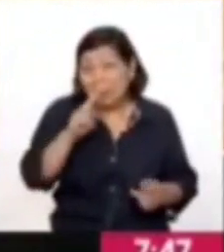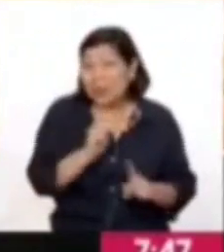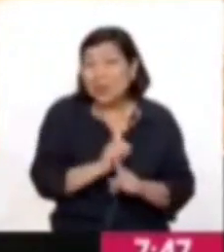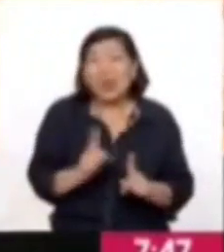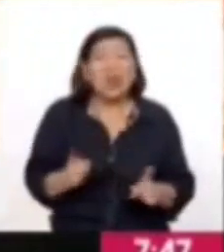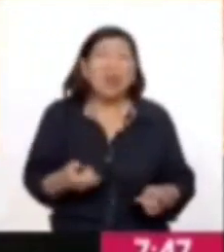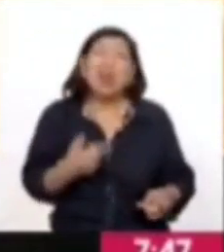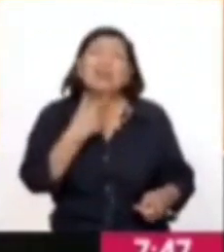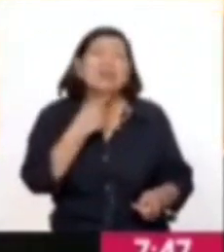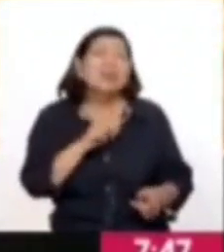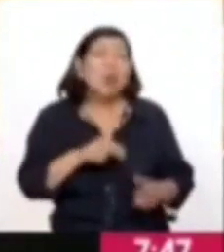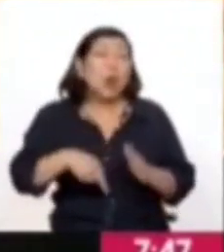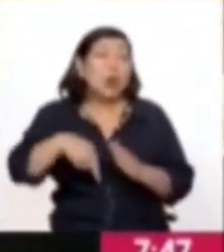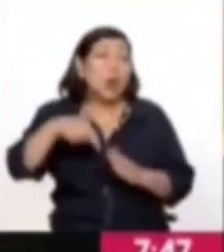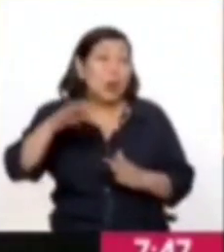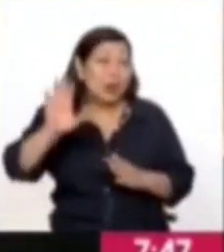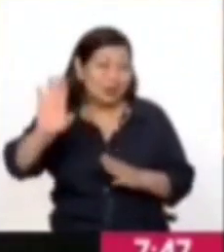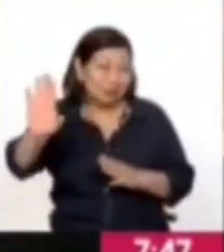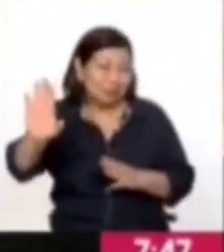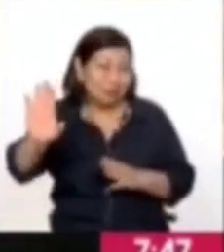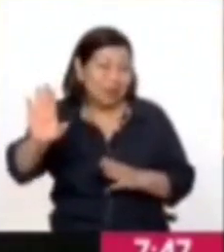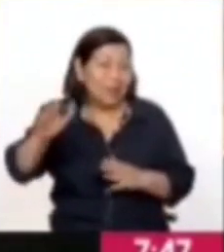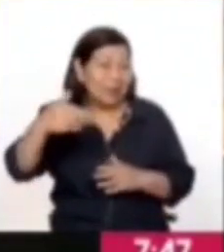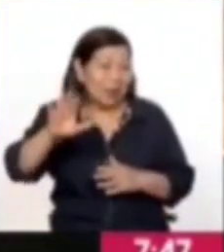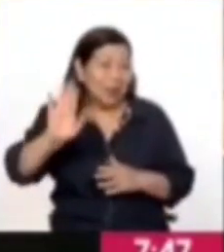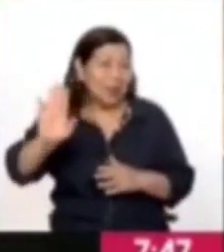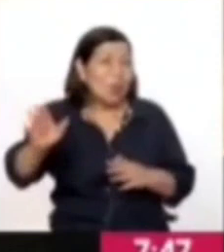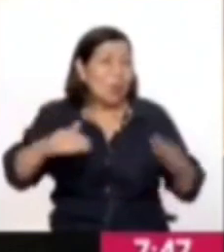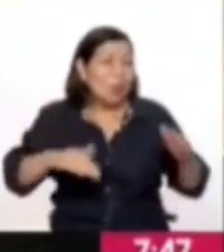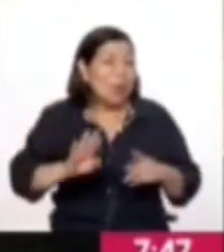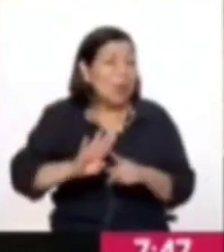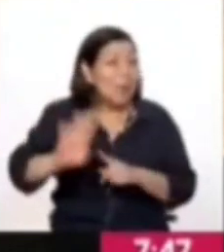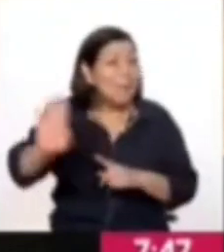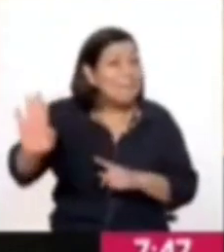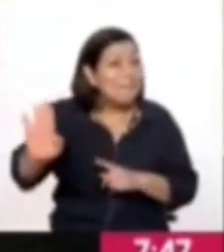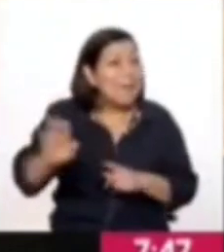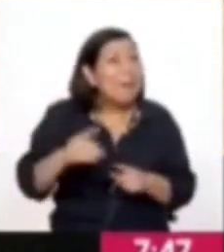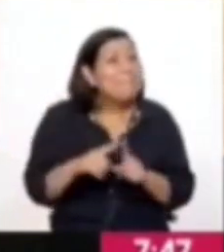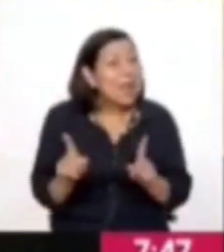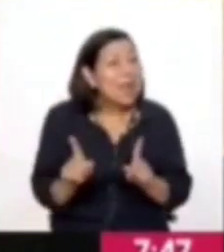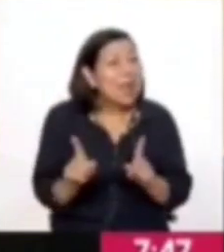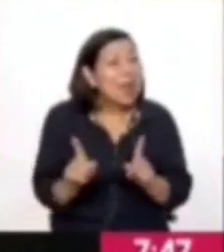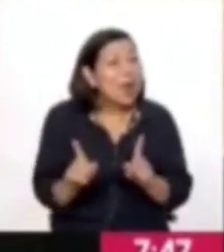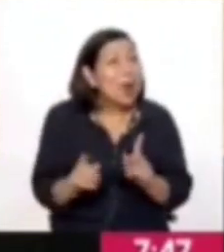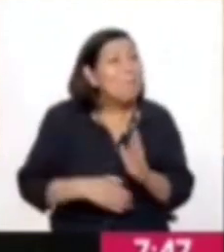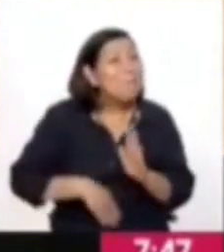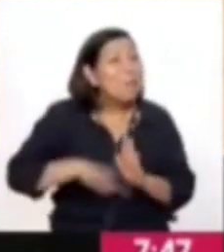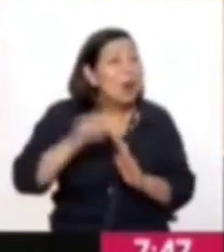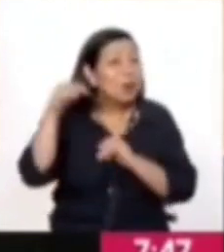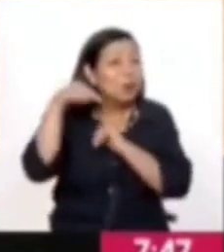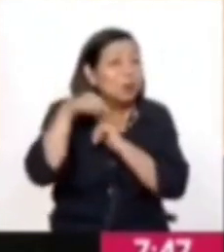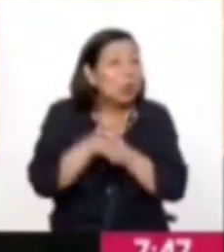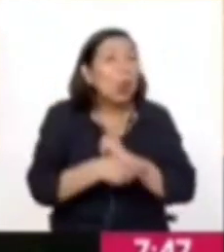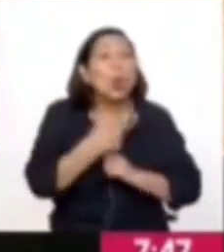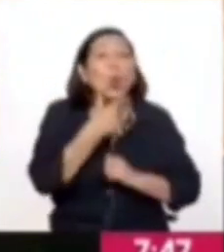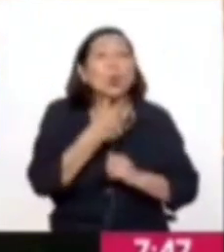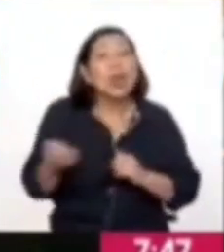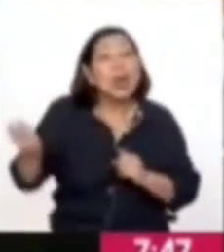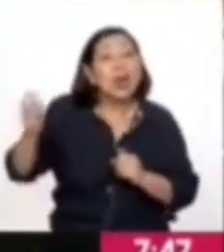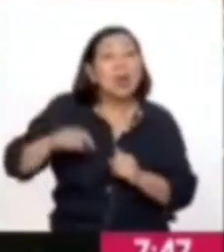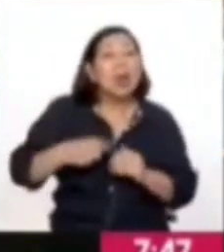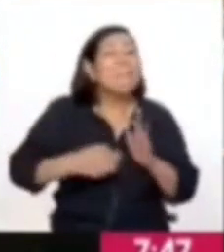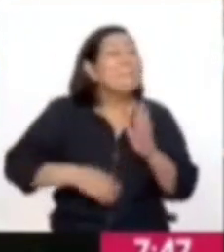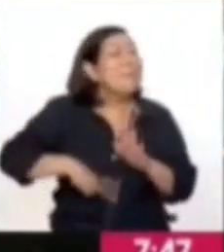Perú, Claro. porque el norte del Perú está promocionado, yo sé, por sus playas, pero el circuito del sur es el que se vende